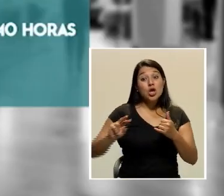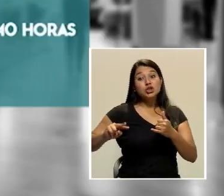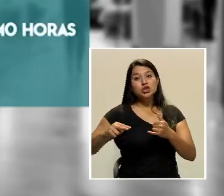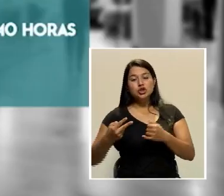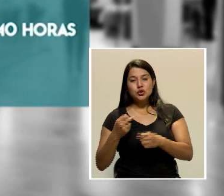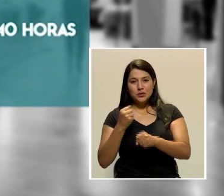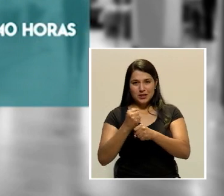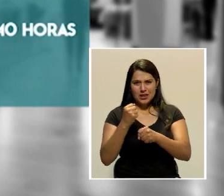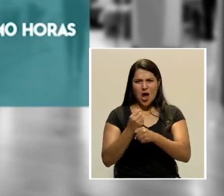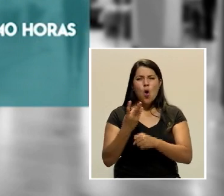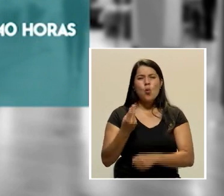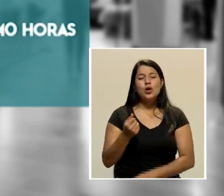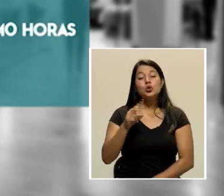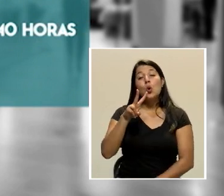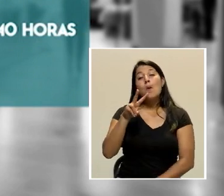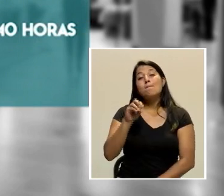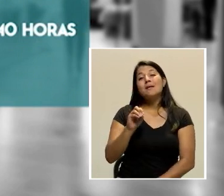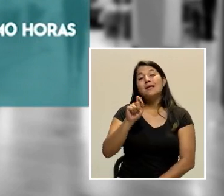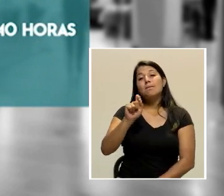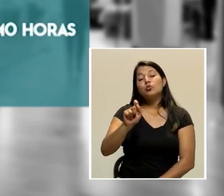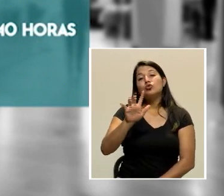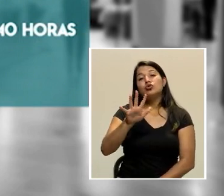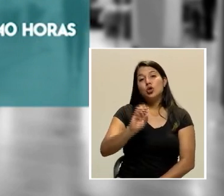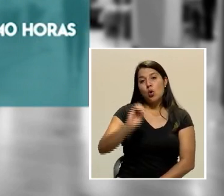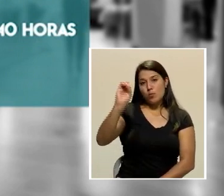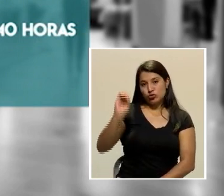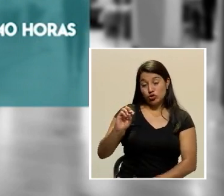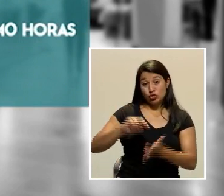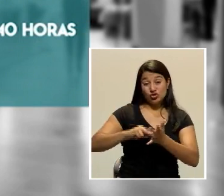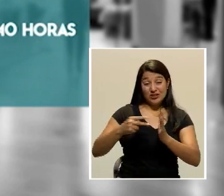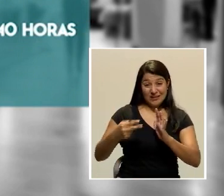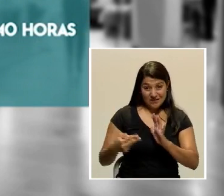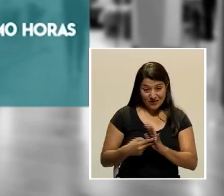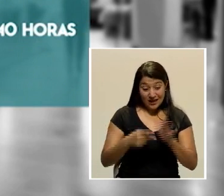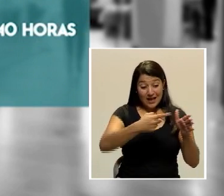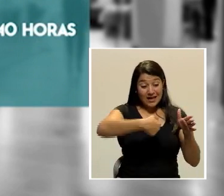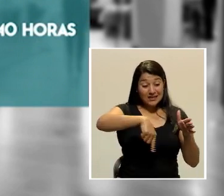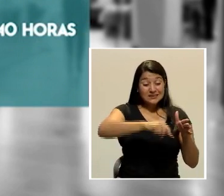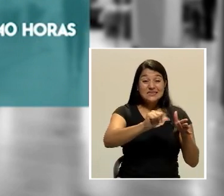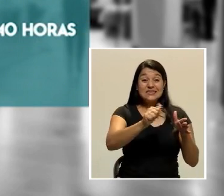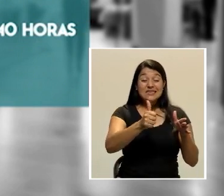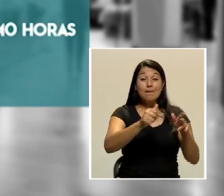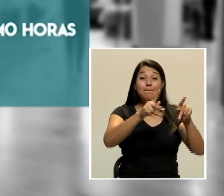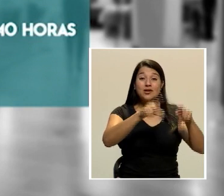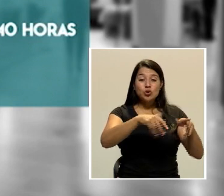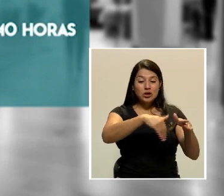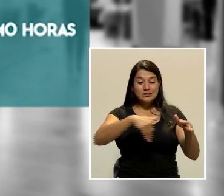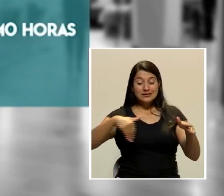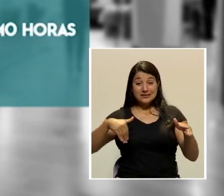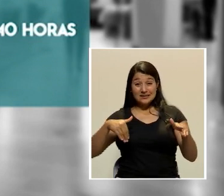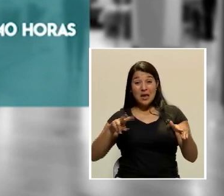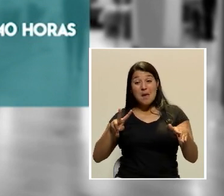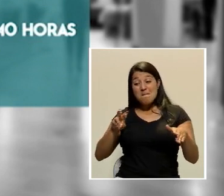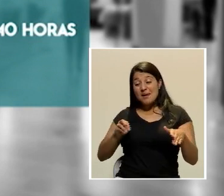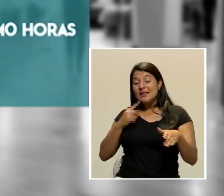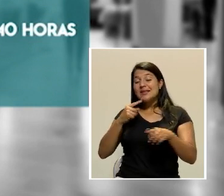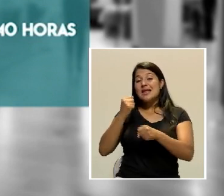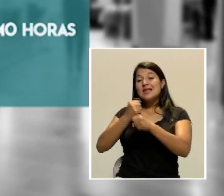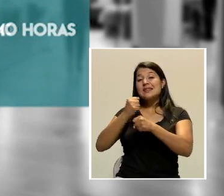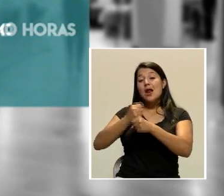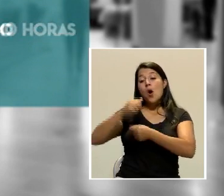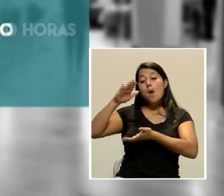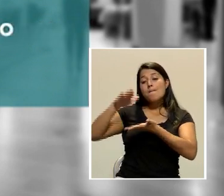en 20,5%, es decir, 20 de cada 100 personas ocupadas manifestaron que trabajan menos de 40 horas